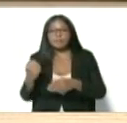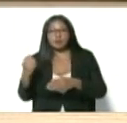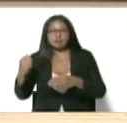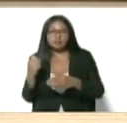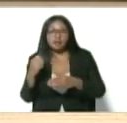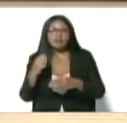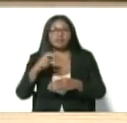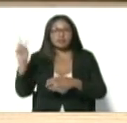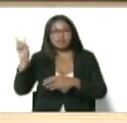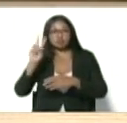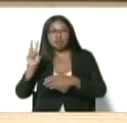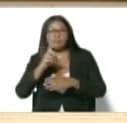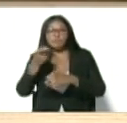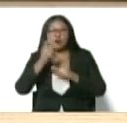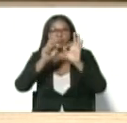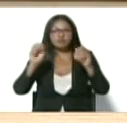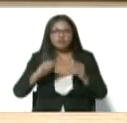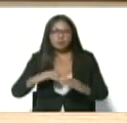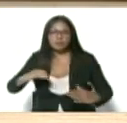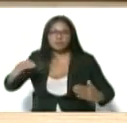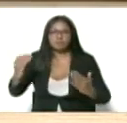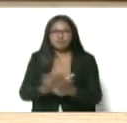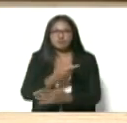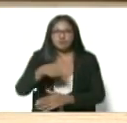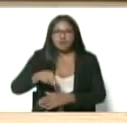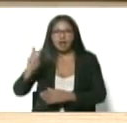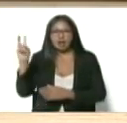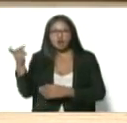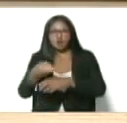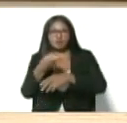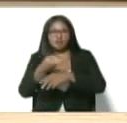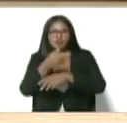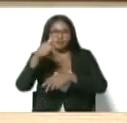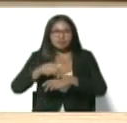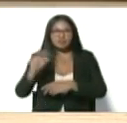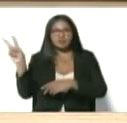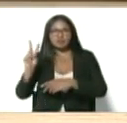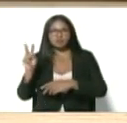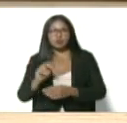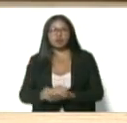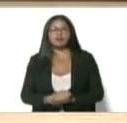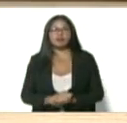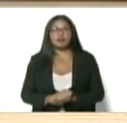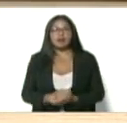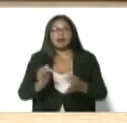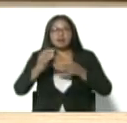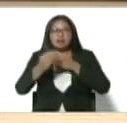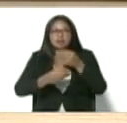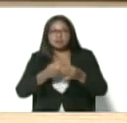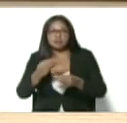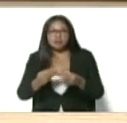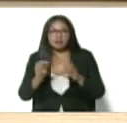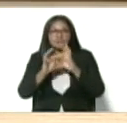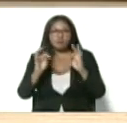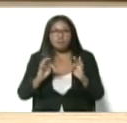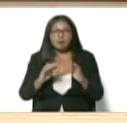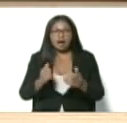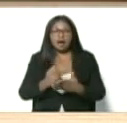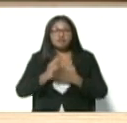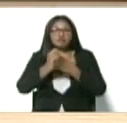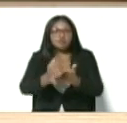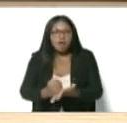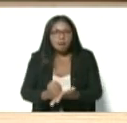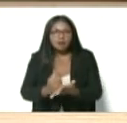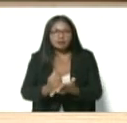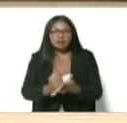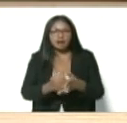chávez y además practicaba unos métodos que favorecían el tráfico de drogas dentro de